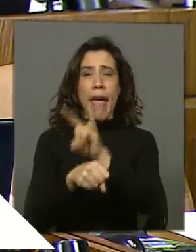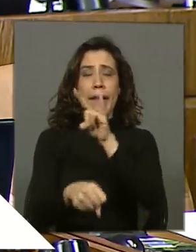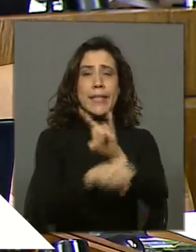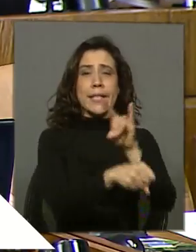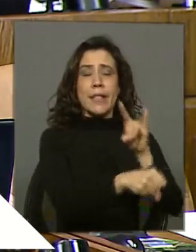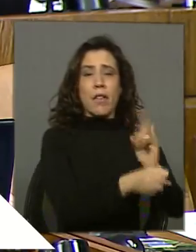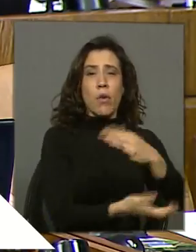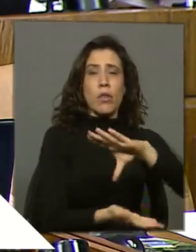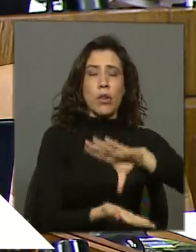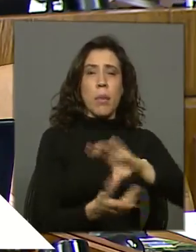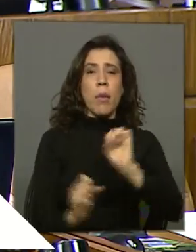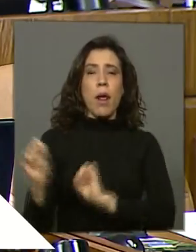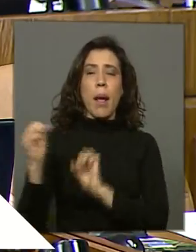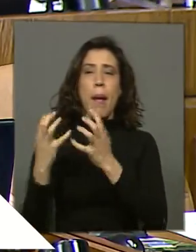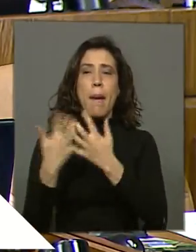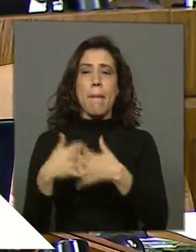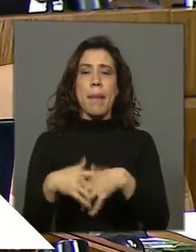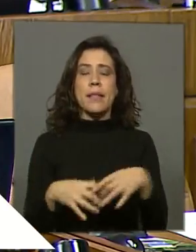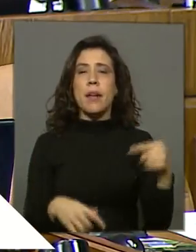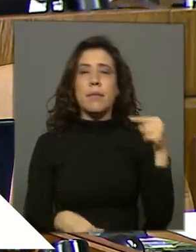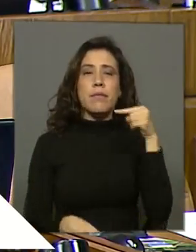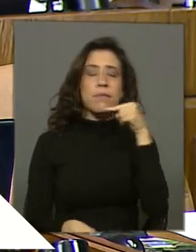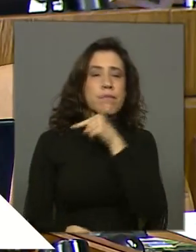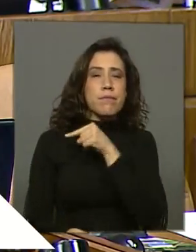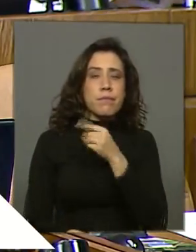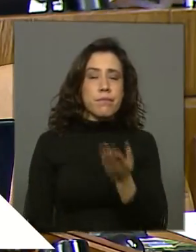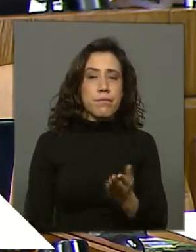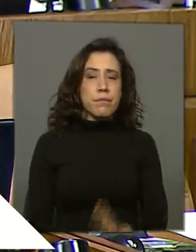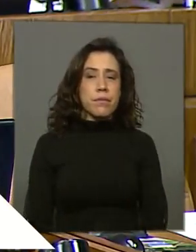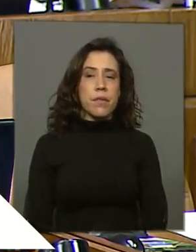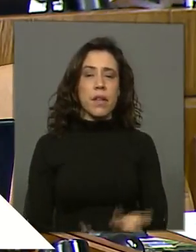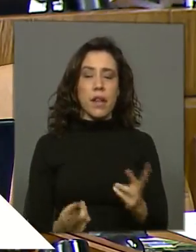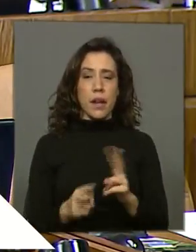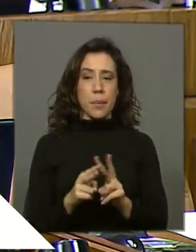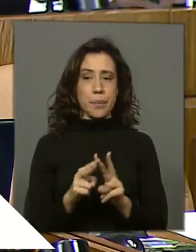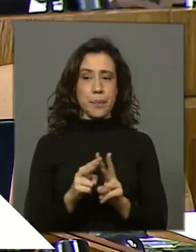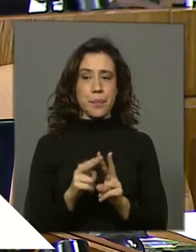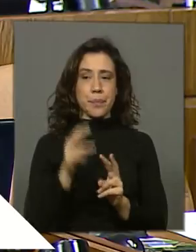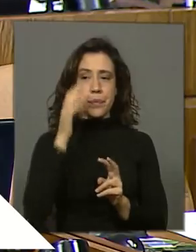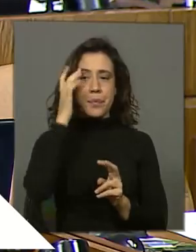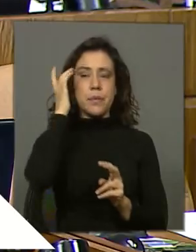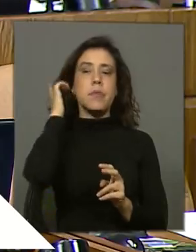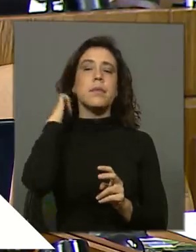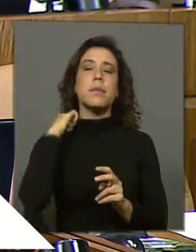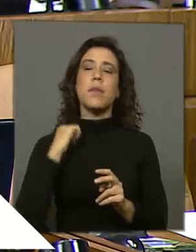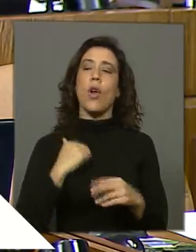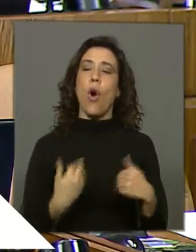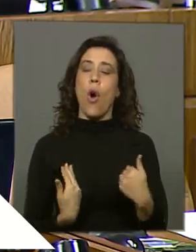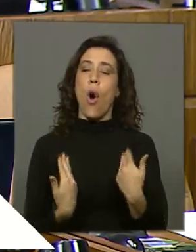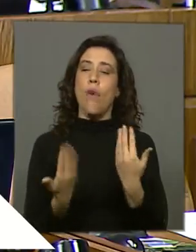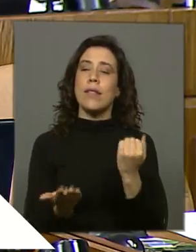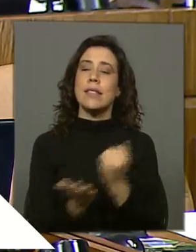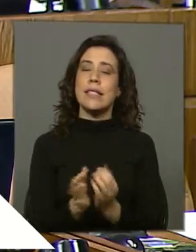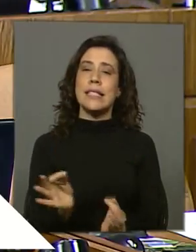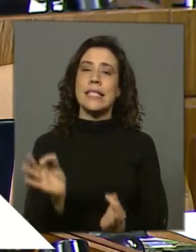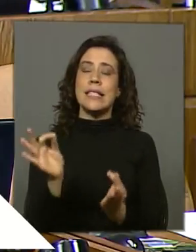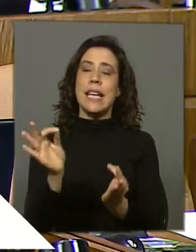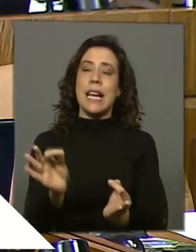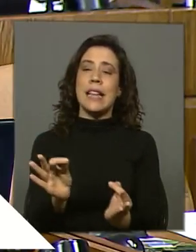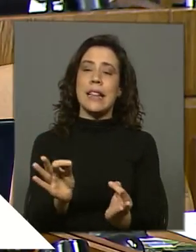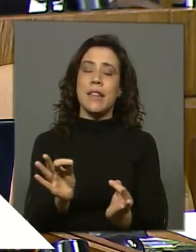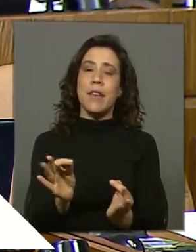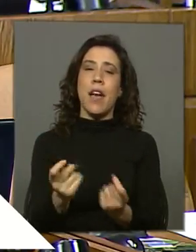país por estas empresas de fachada que se dedicaban en este caso ofrecían certificados de intermediación